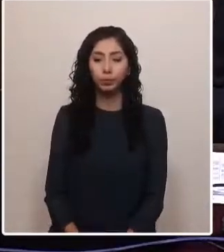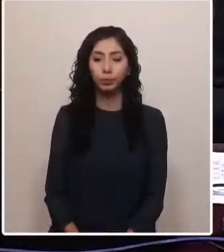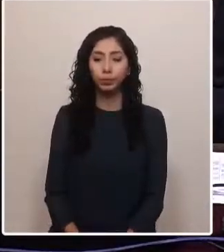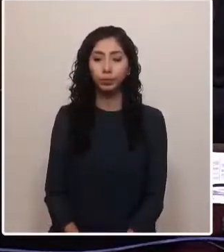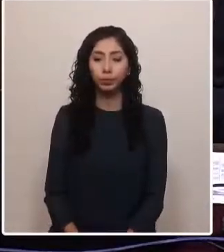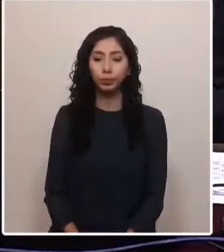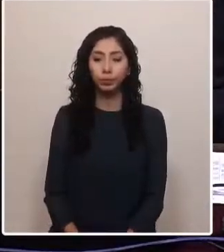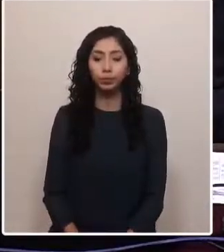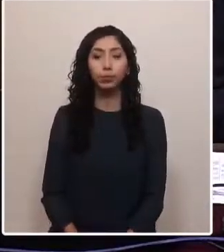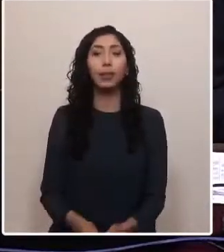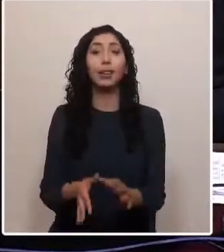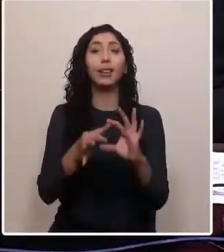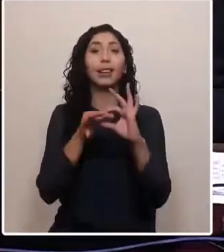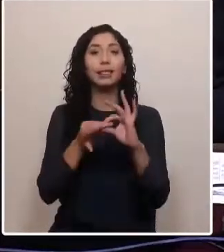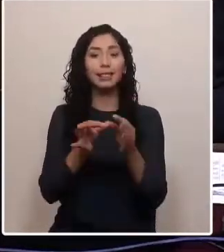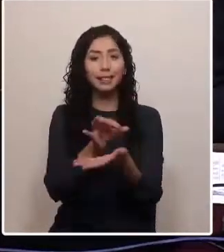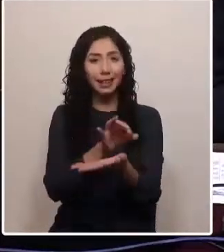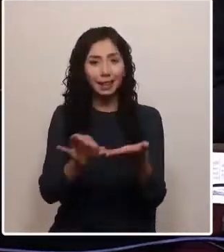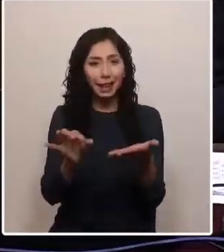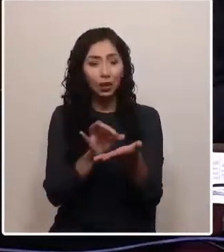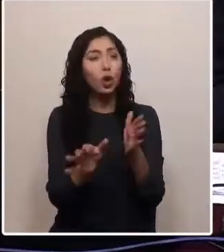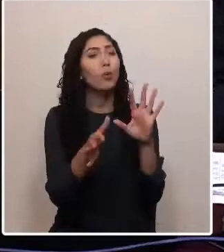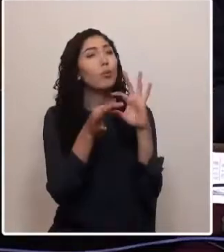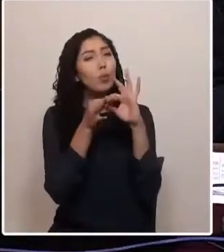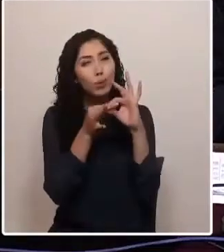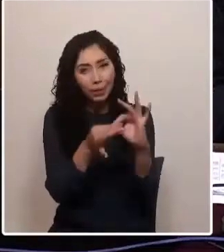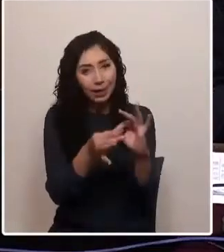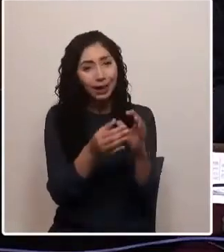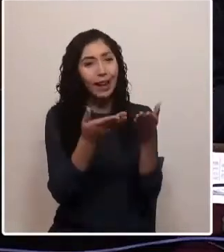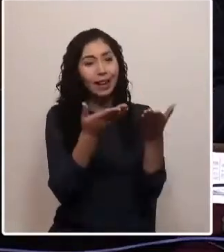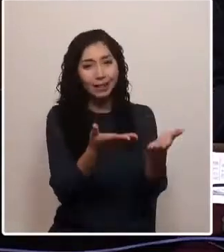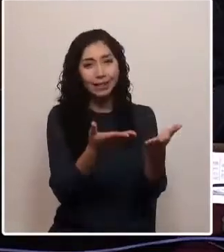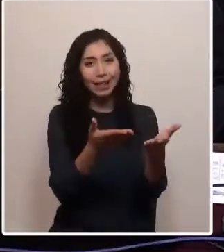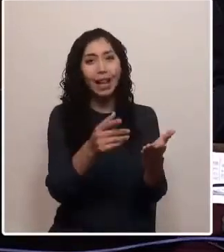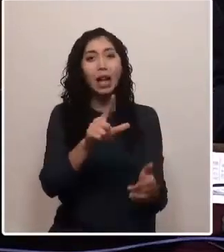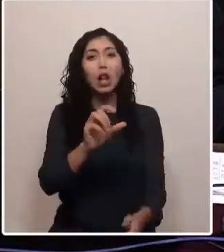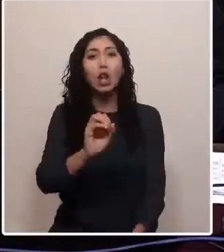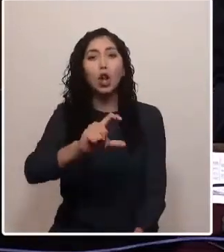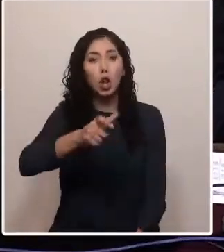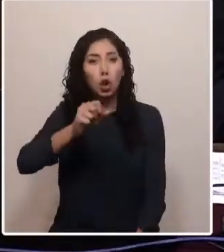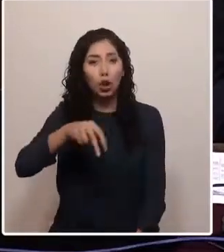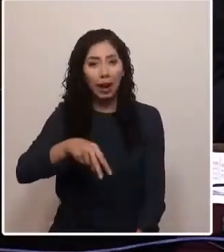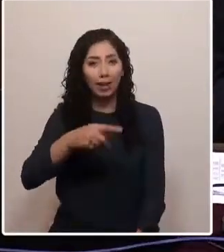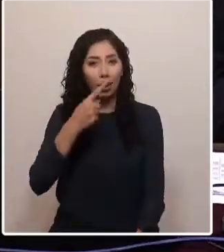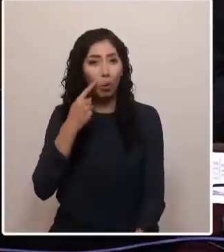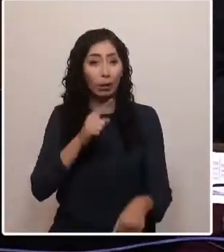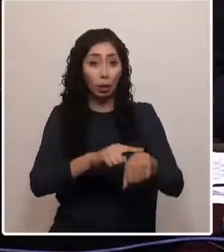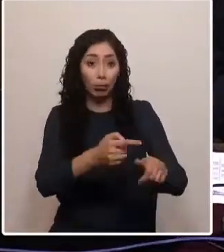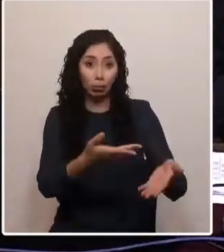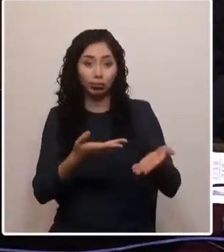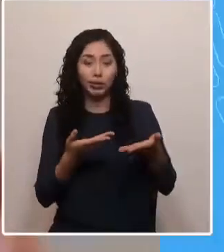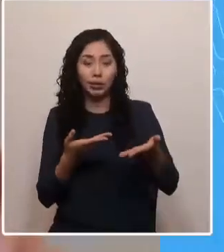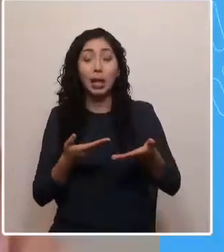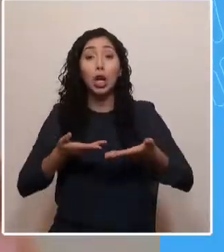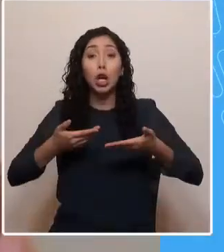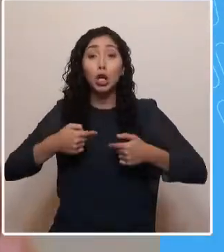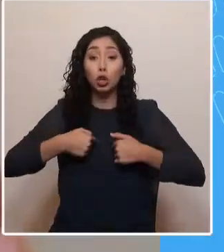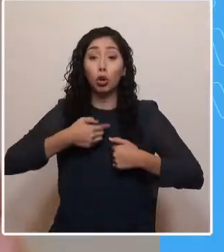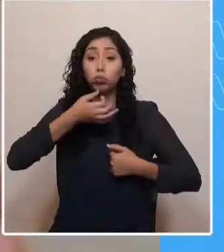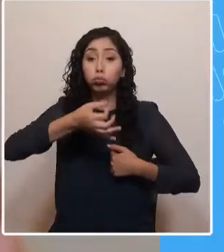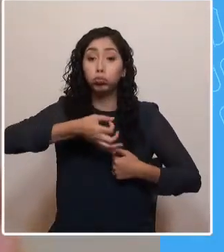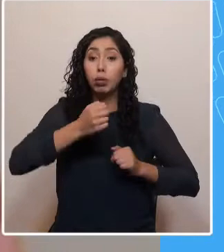Gracias, señor secretario. Muchas gracias, mi estimado amigo Rodrigo Logan. Me voy a referir al artículo 6 y al